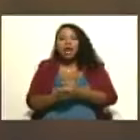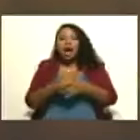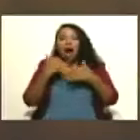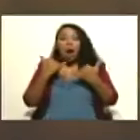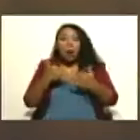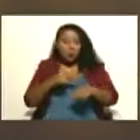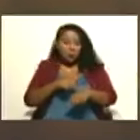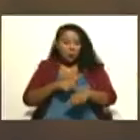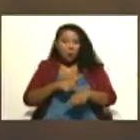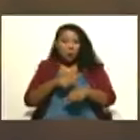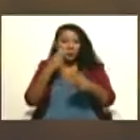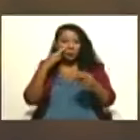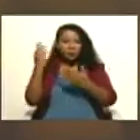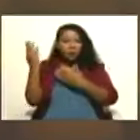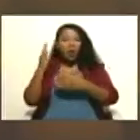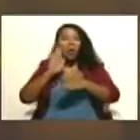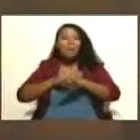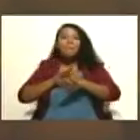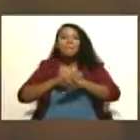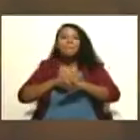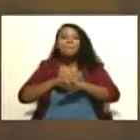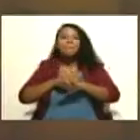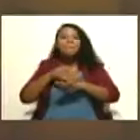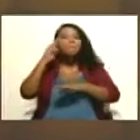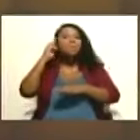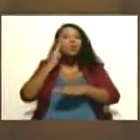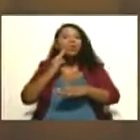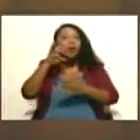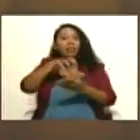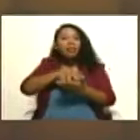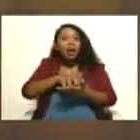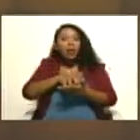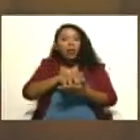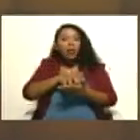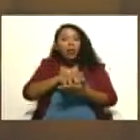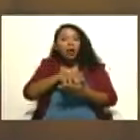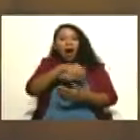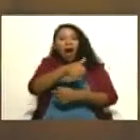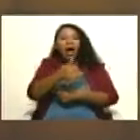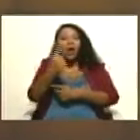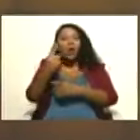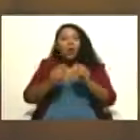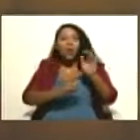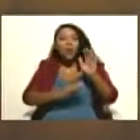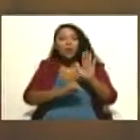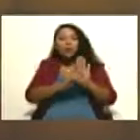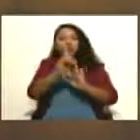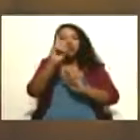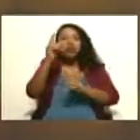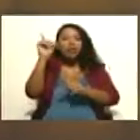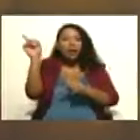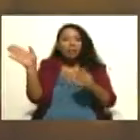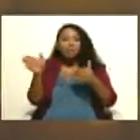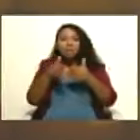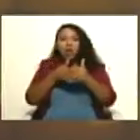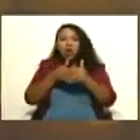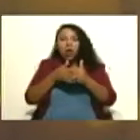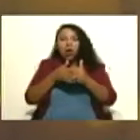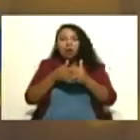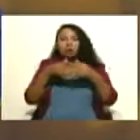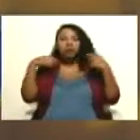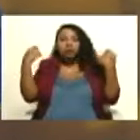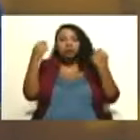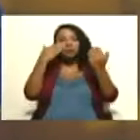A esta hora de inmediato vamos a ver lo que ocurre en Bolívar, en el estado de Bolívar, con todos y cada uno del desarrollo del cierre de campaña.